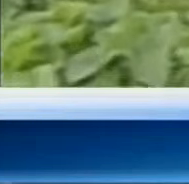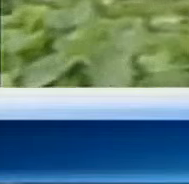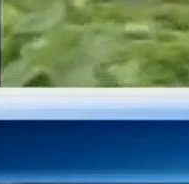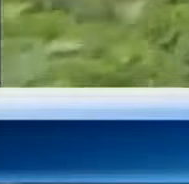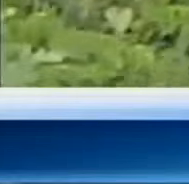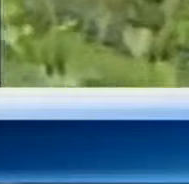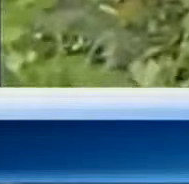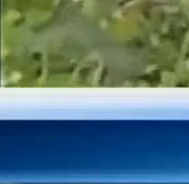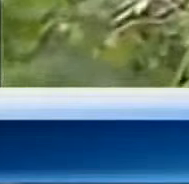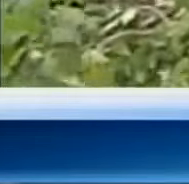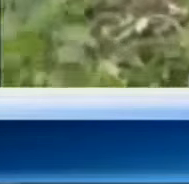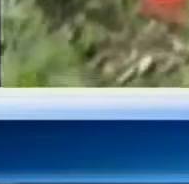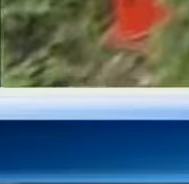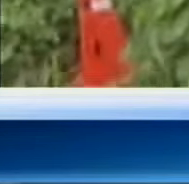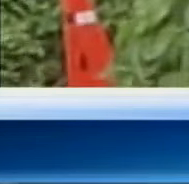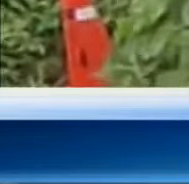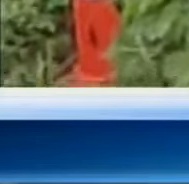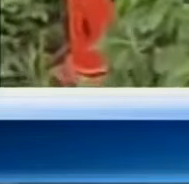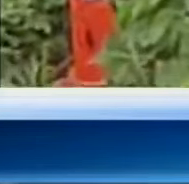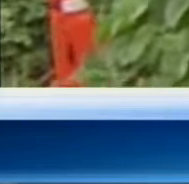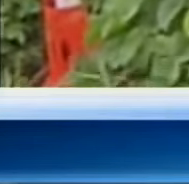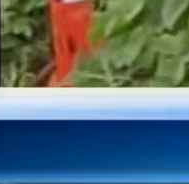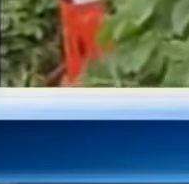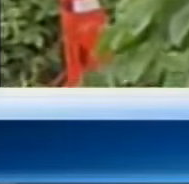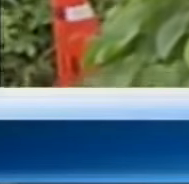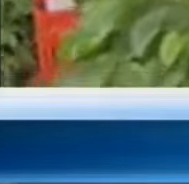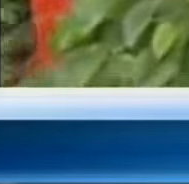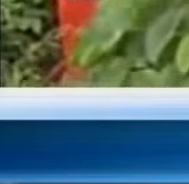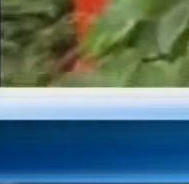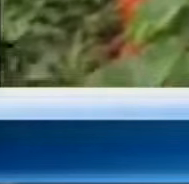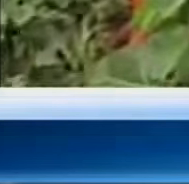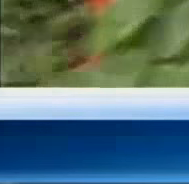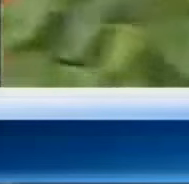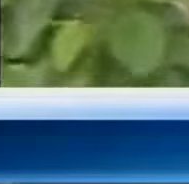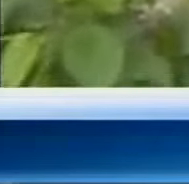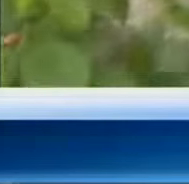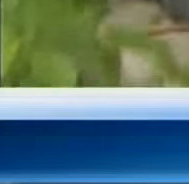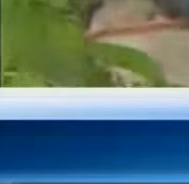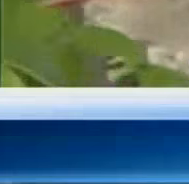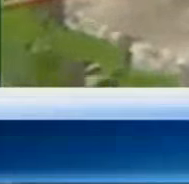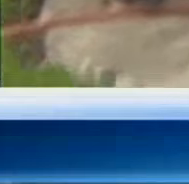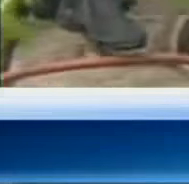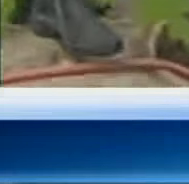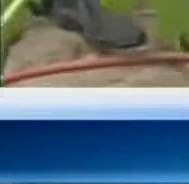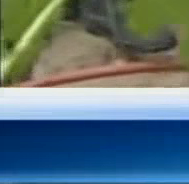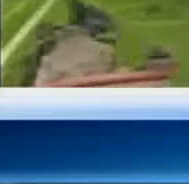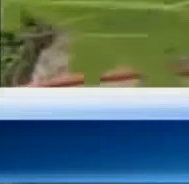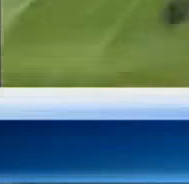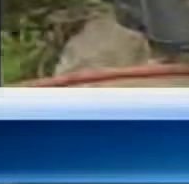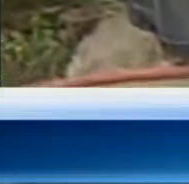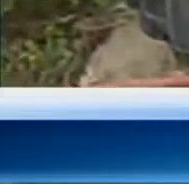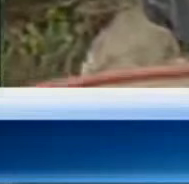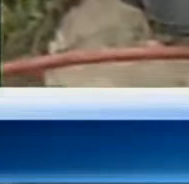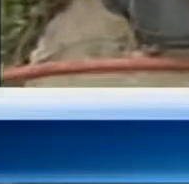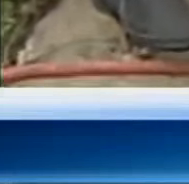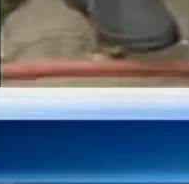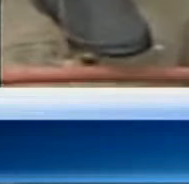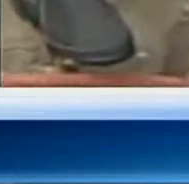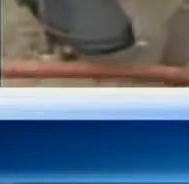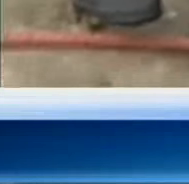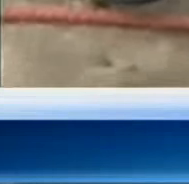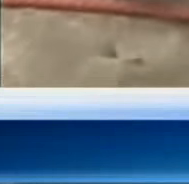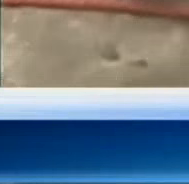cajas centrales donde podemos ver nosotros, donde está justamente caminando el camarógrafo, y ahí se metió ya